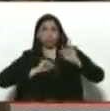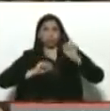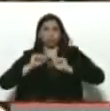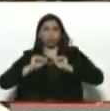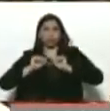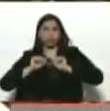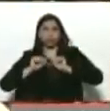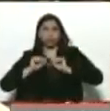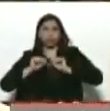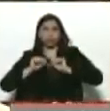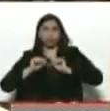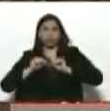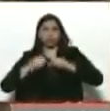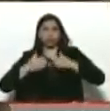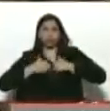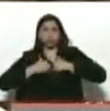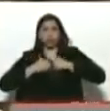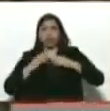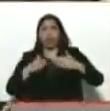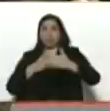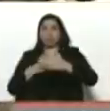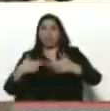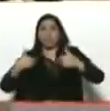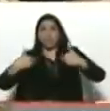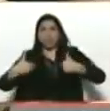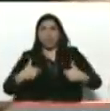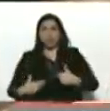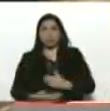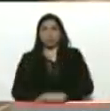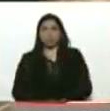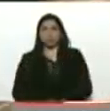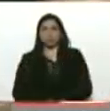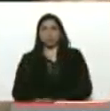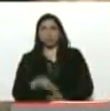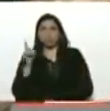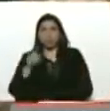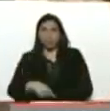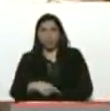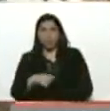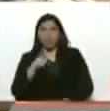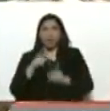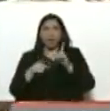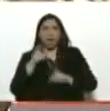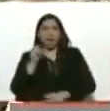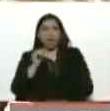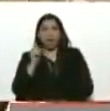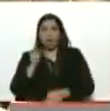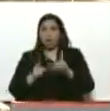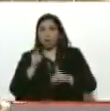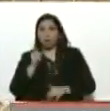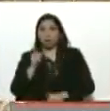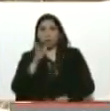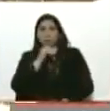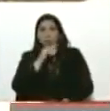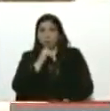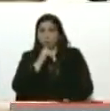con protección, chalecos antibalas, este es antibalas, que está aquí, estos también, hay unos que no eran